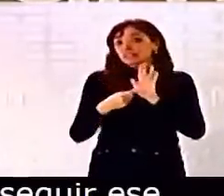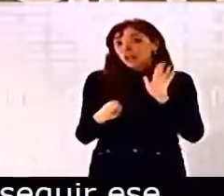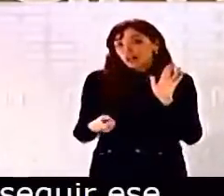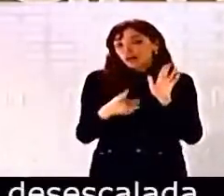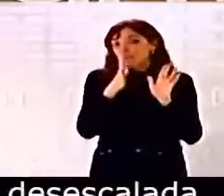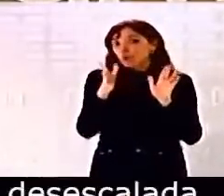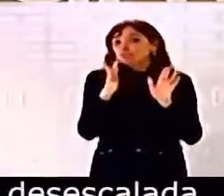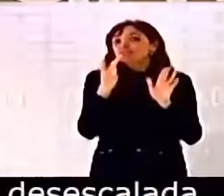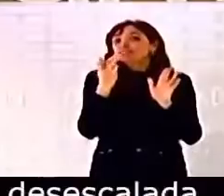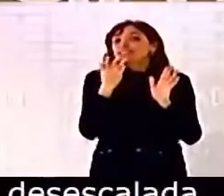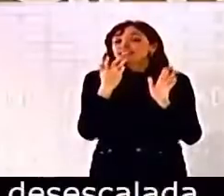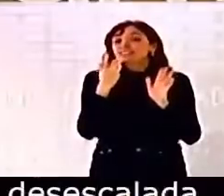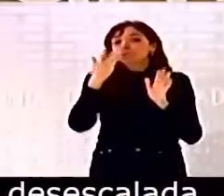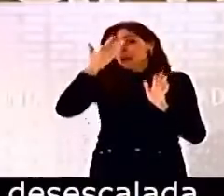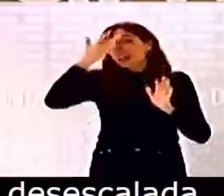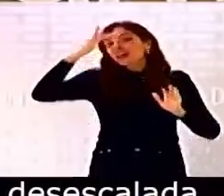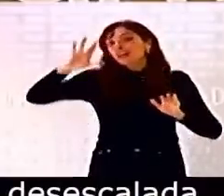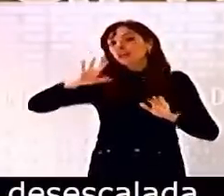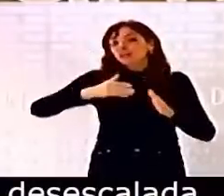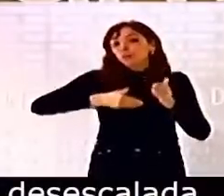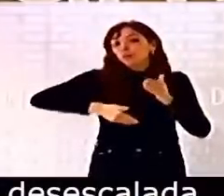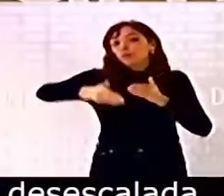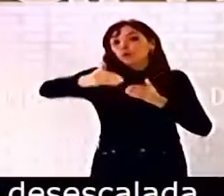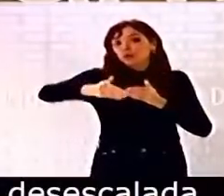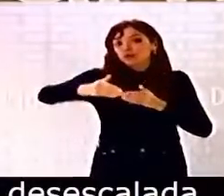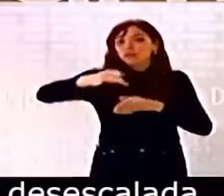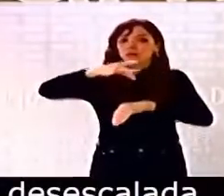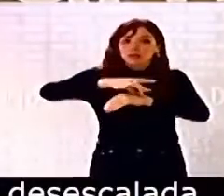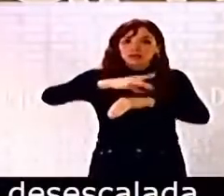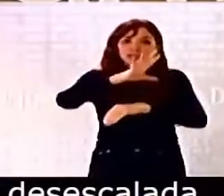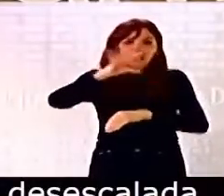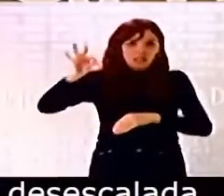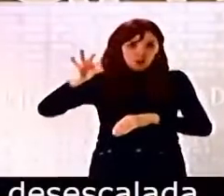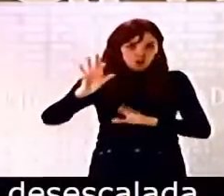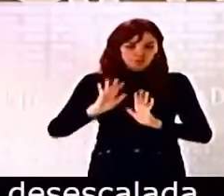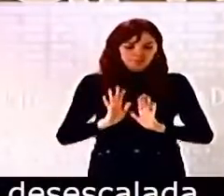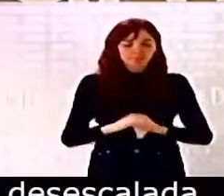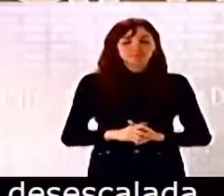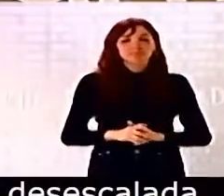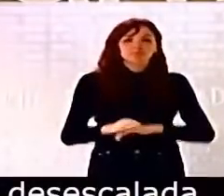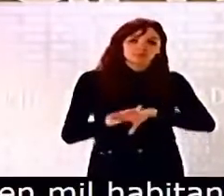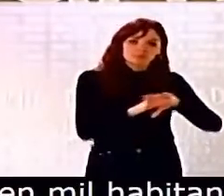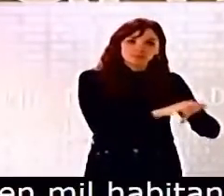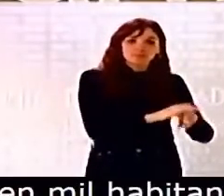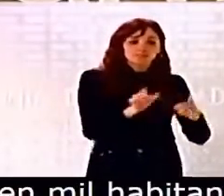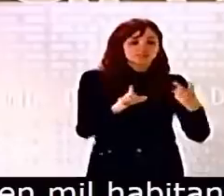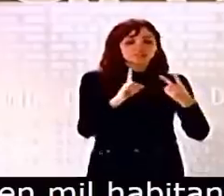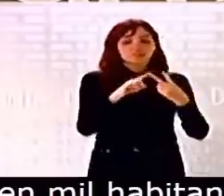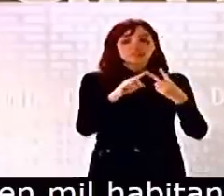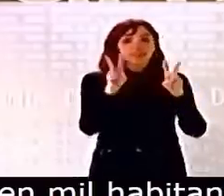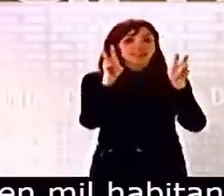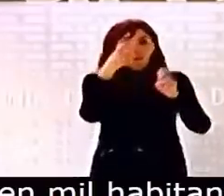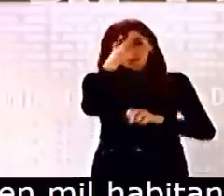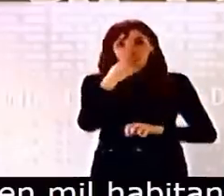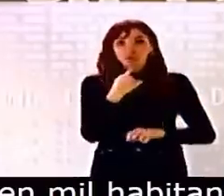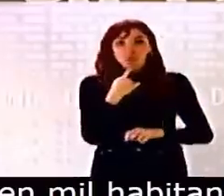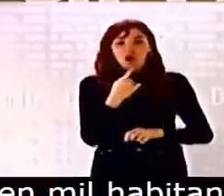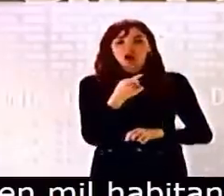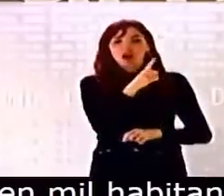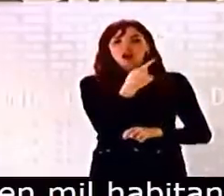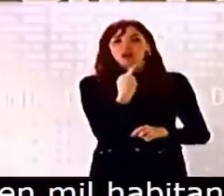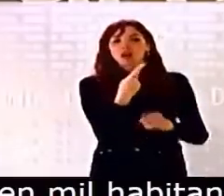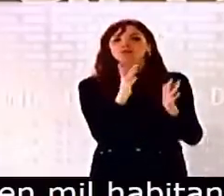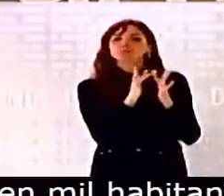500 casos por cada 100.000 habitantes. Con respecto al país vecino, miren, las relaciones con el